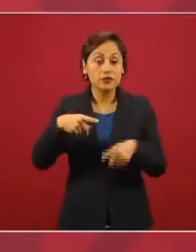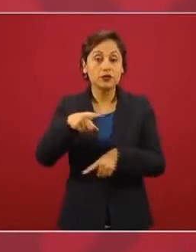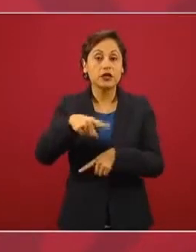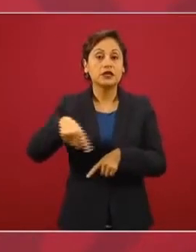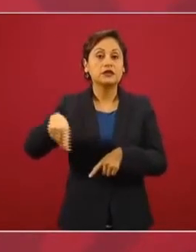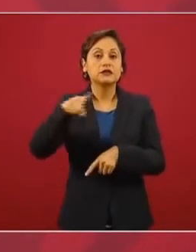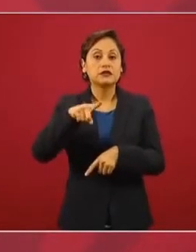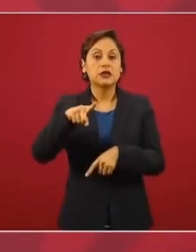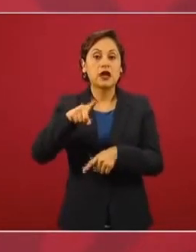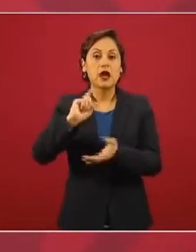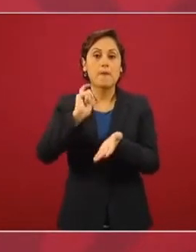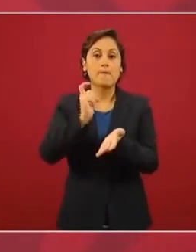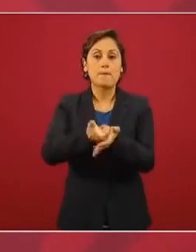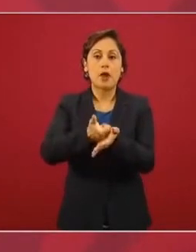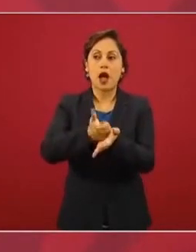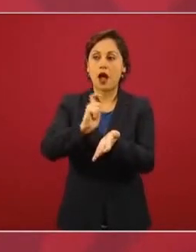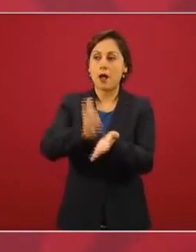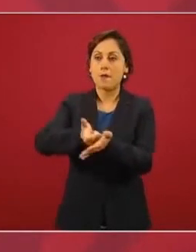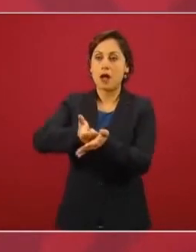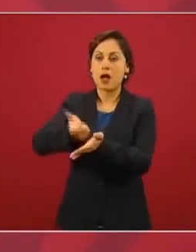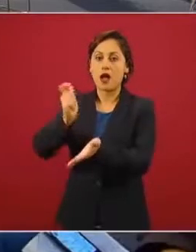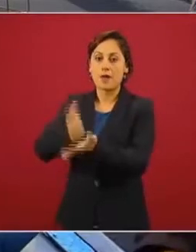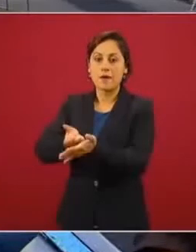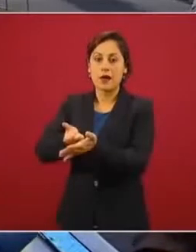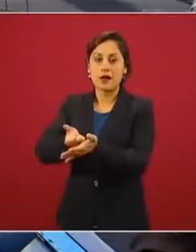que pagan todo eso,